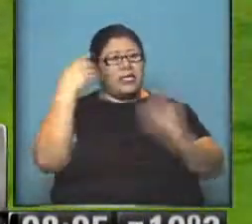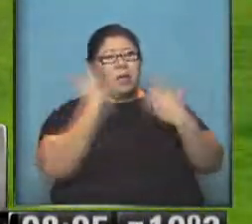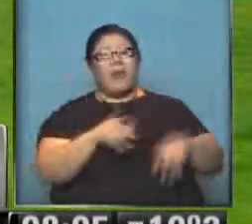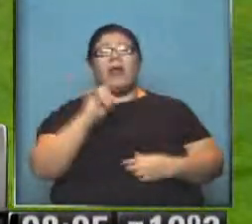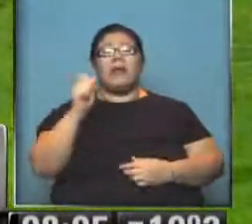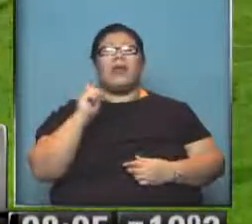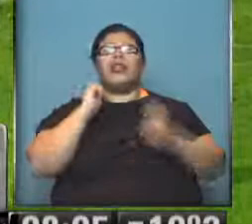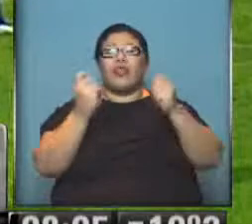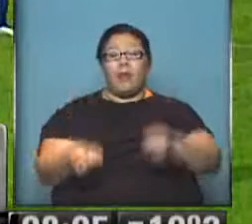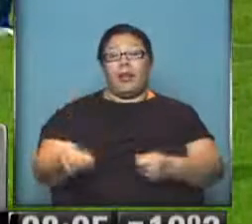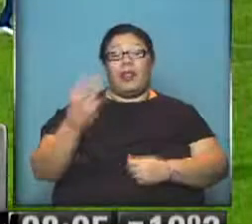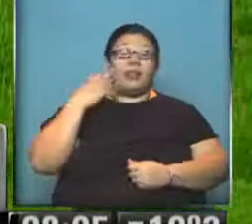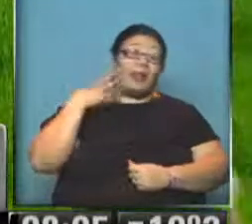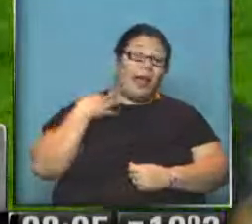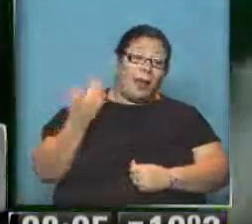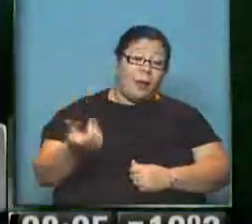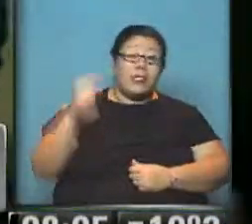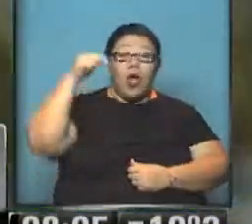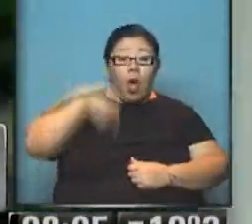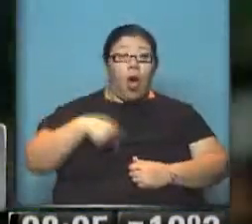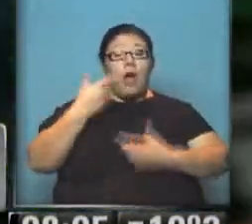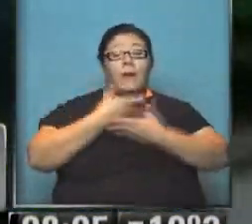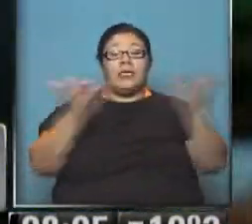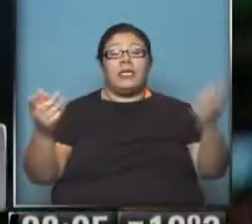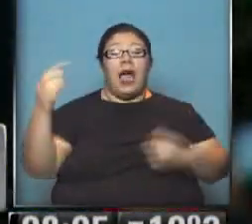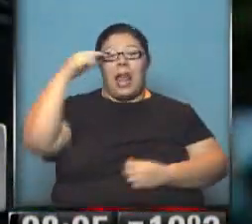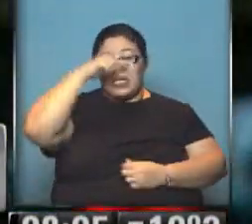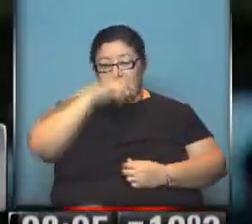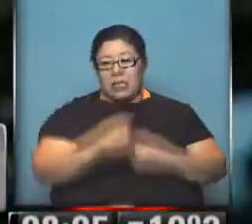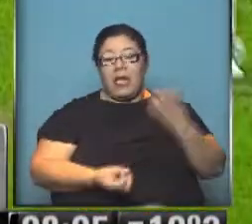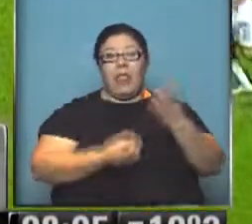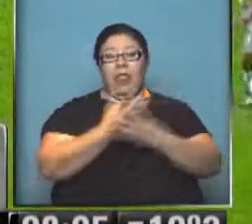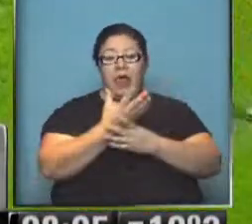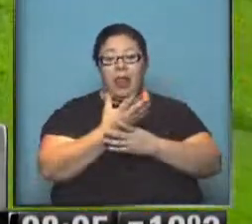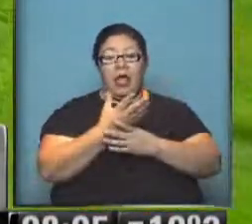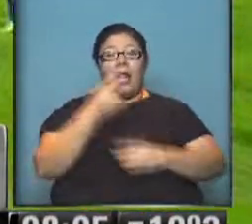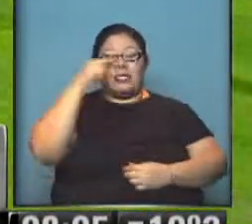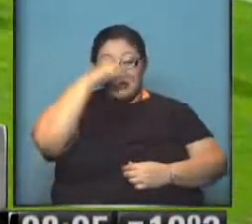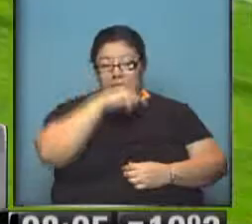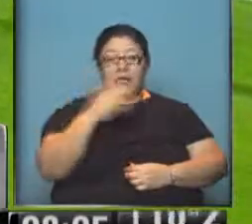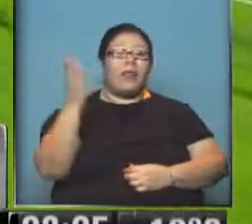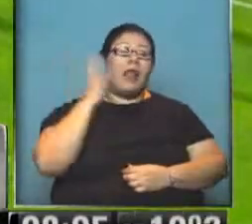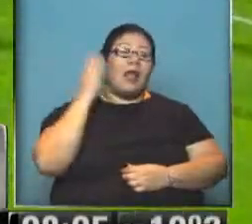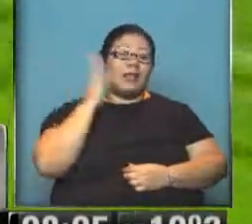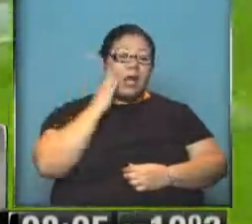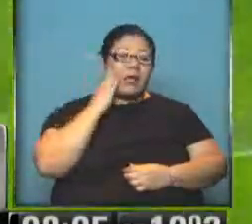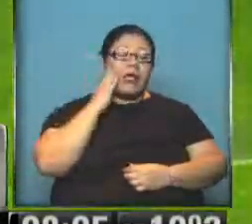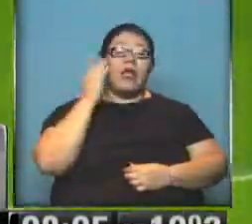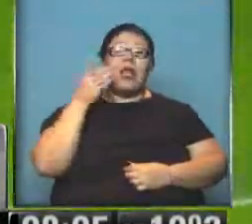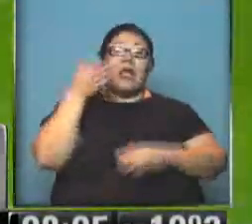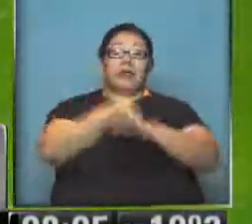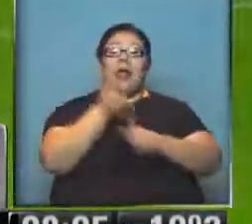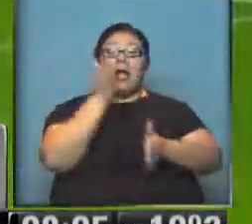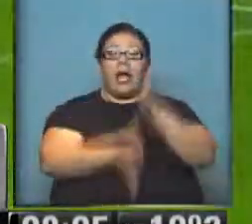Carlitos Tevez, bueno, que va a ser presentado hoy a las 7 en La Bombonera. Entrada gratuita y que lleva un alimento no perecedero. Muy